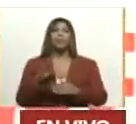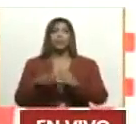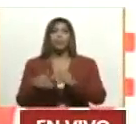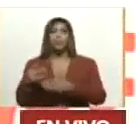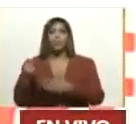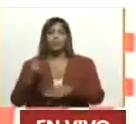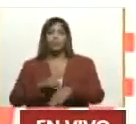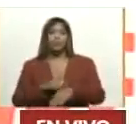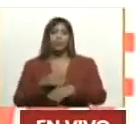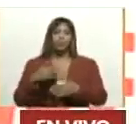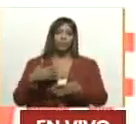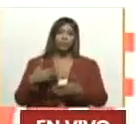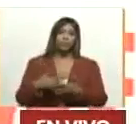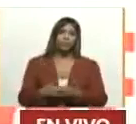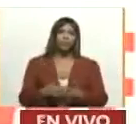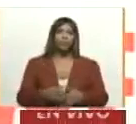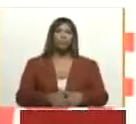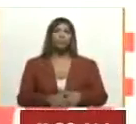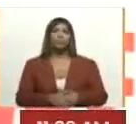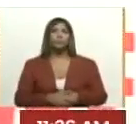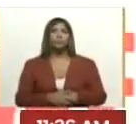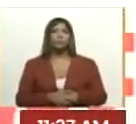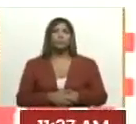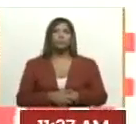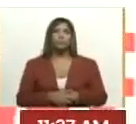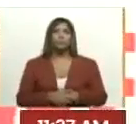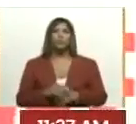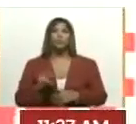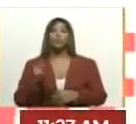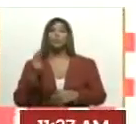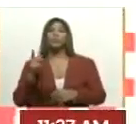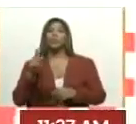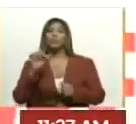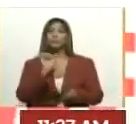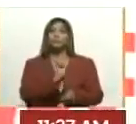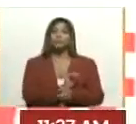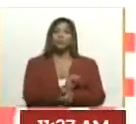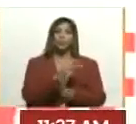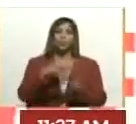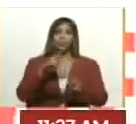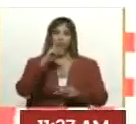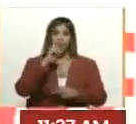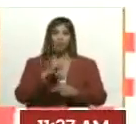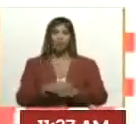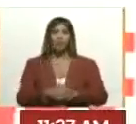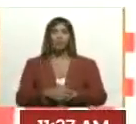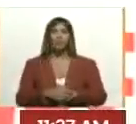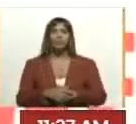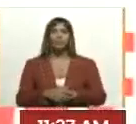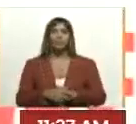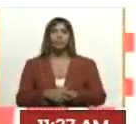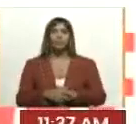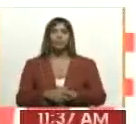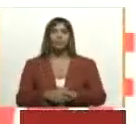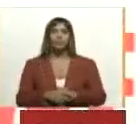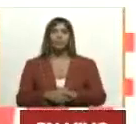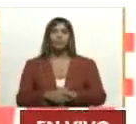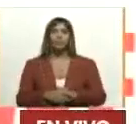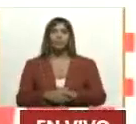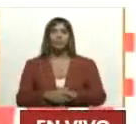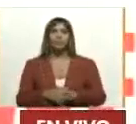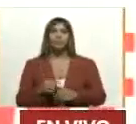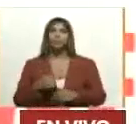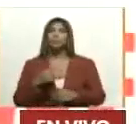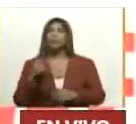el tiempo, un uruguayo que había estado 12 años preso, Pepe Mujica, elegido presidente. Ajá.